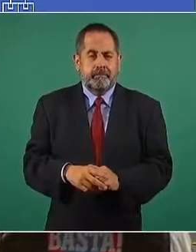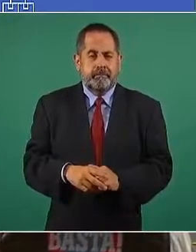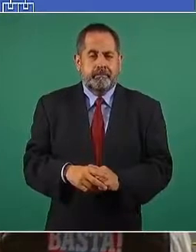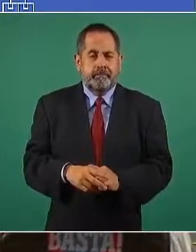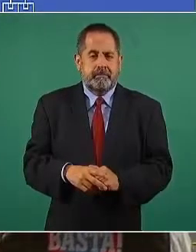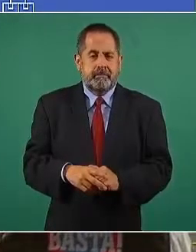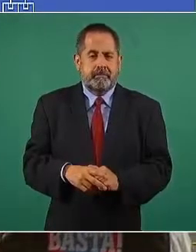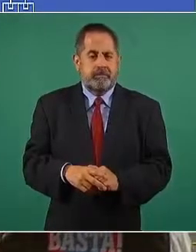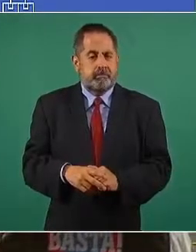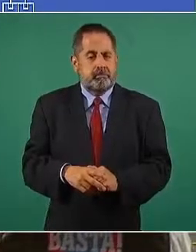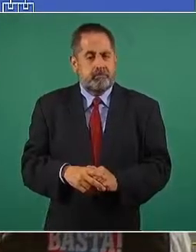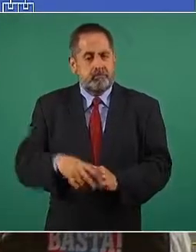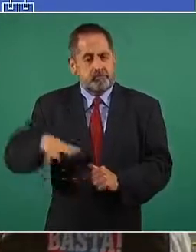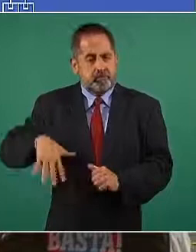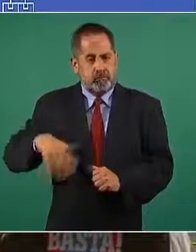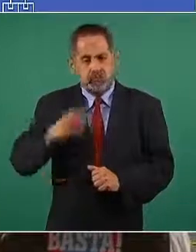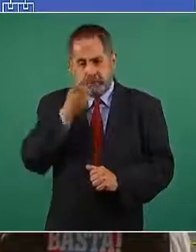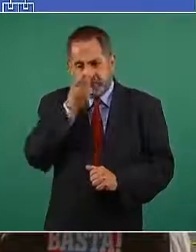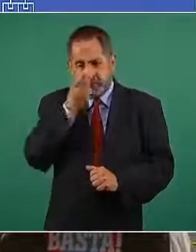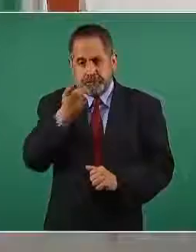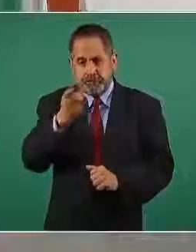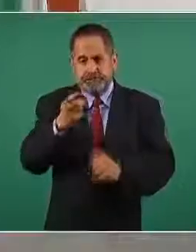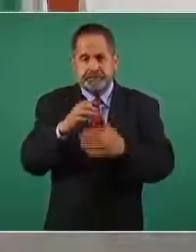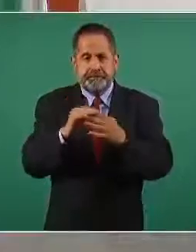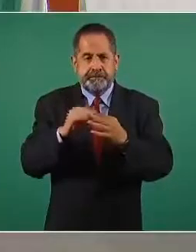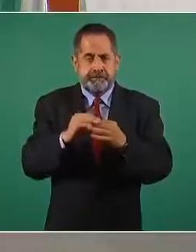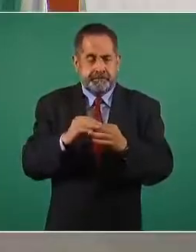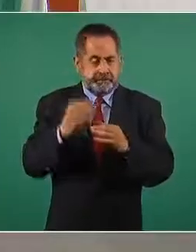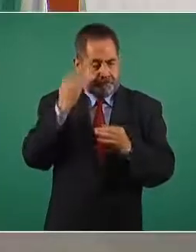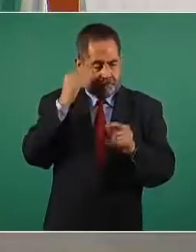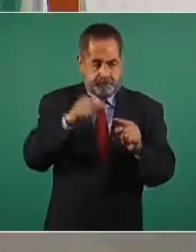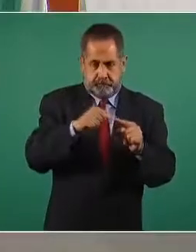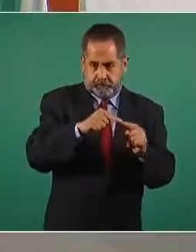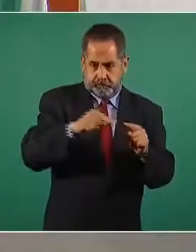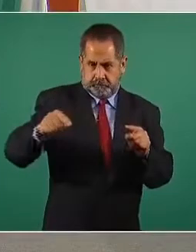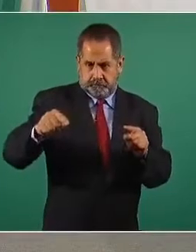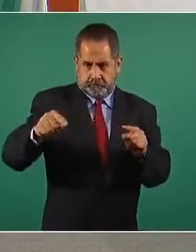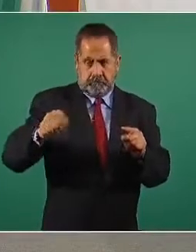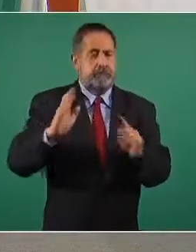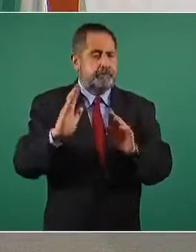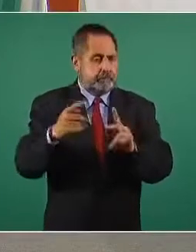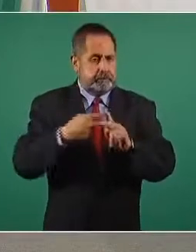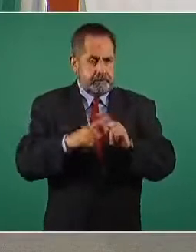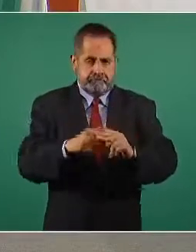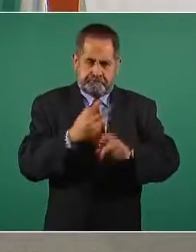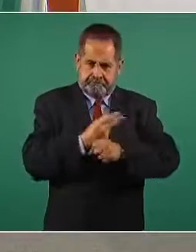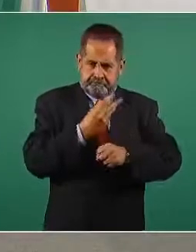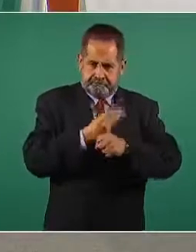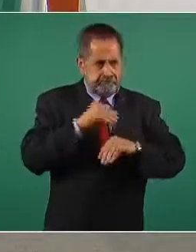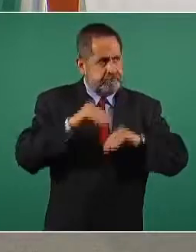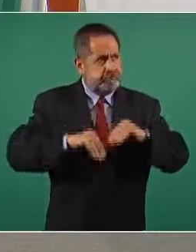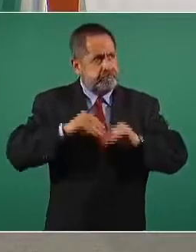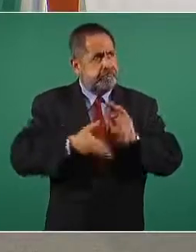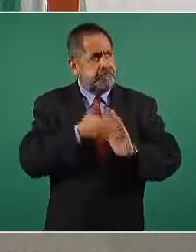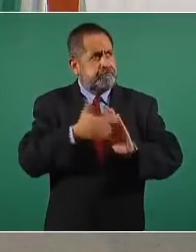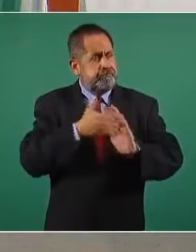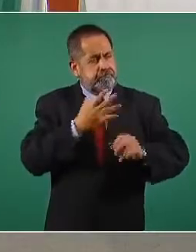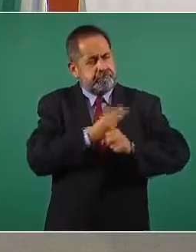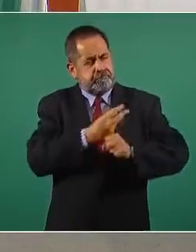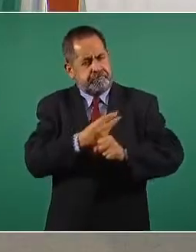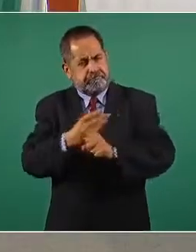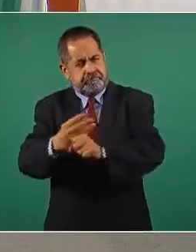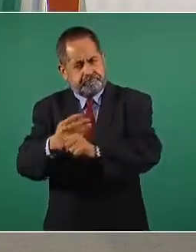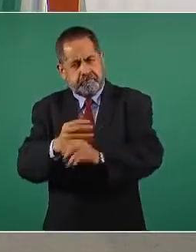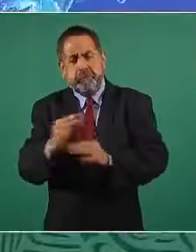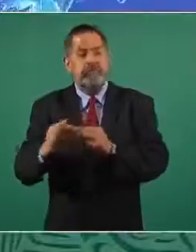Les decía de que este es un tramo, hasta aquí, ya están trabajando. Estos tramos están a